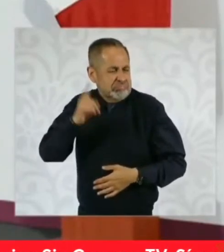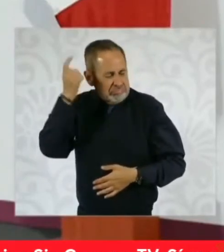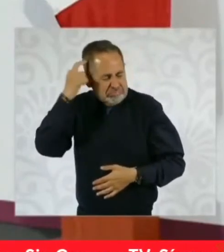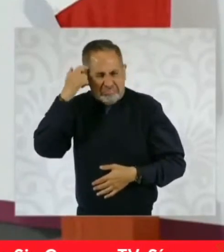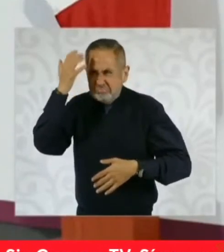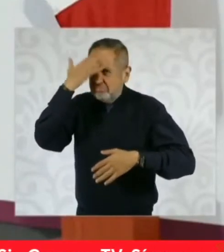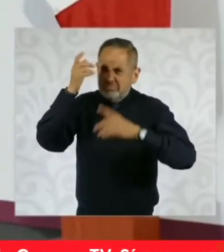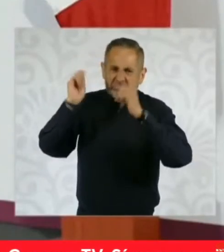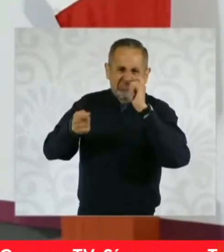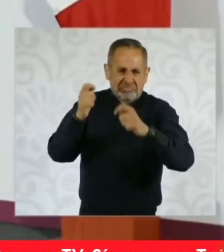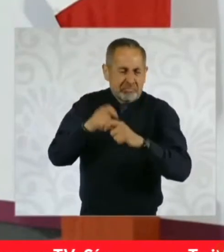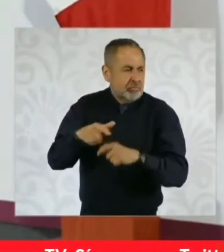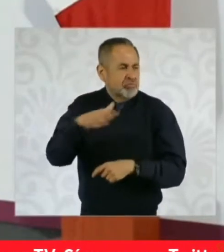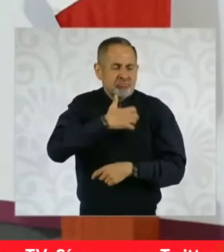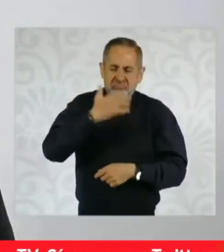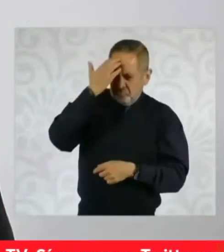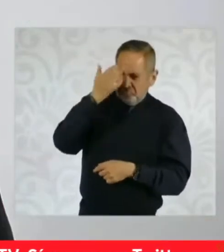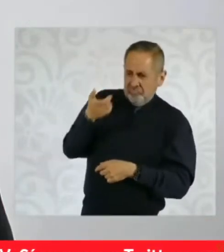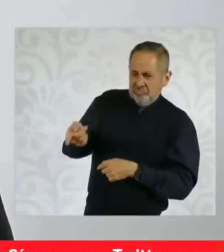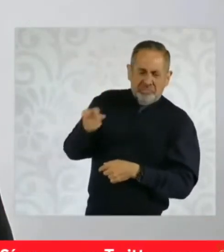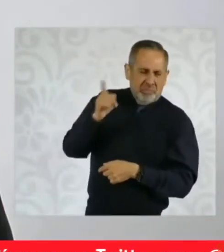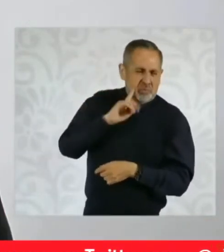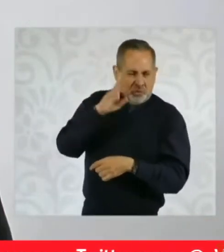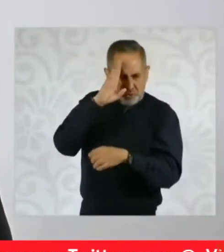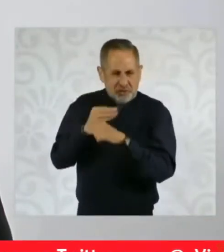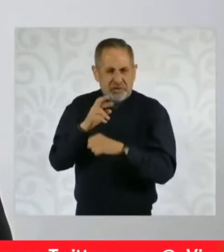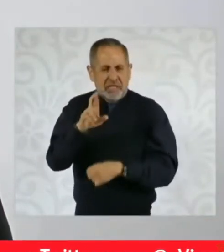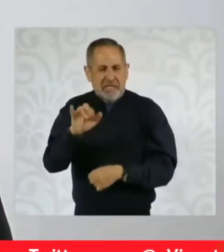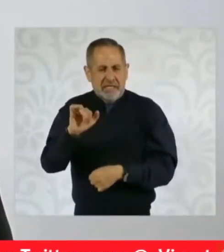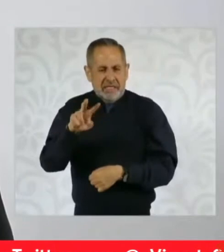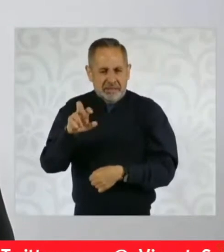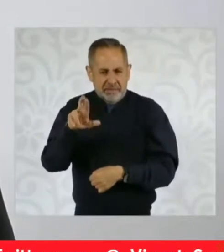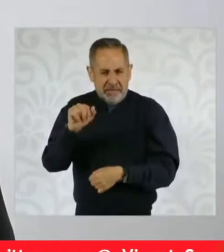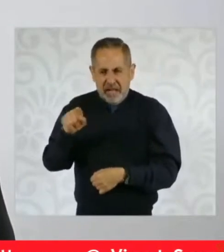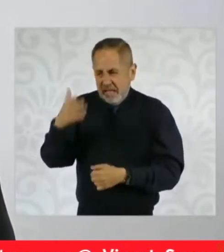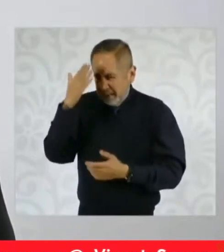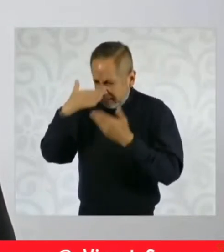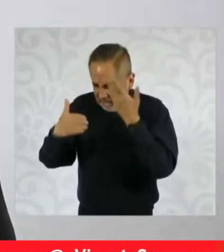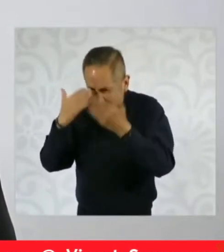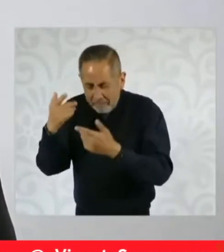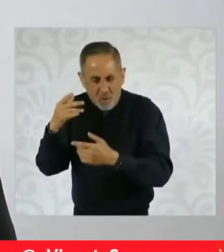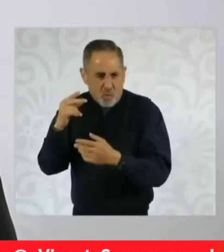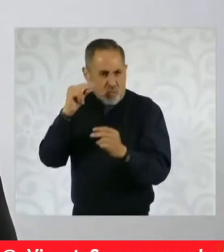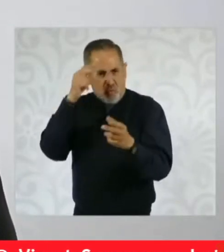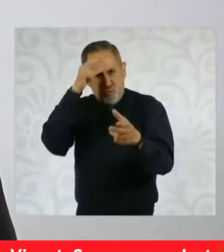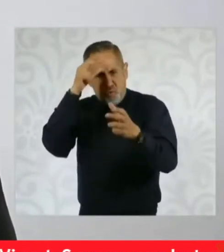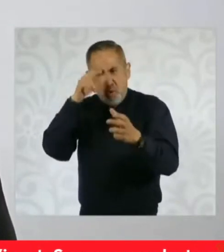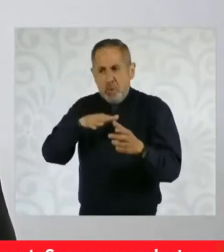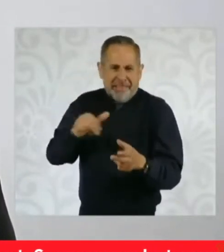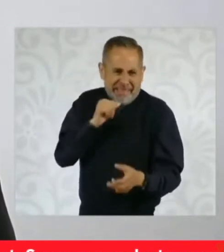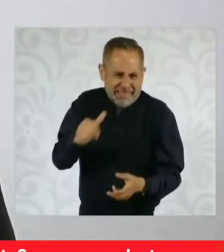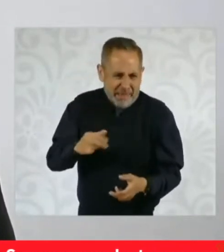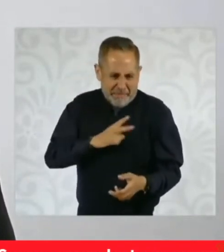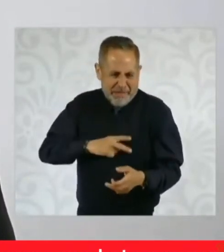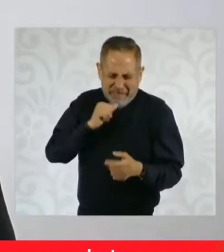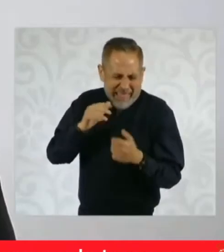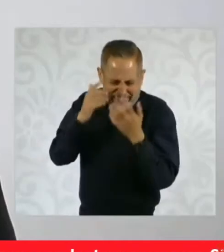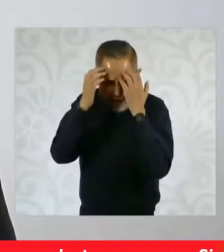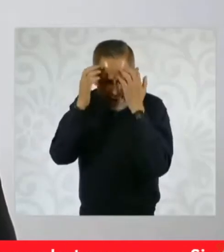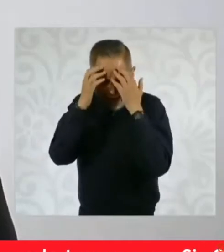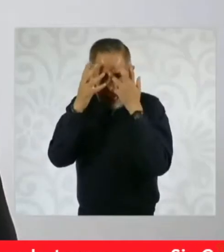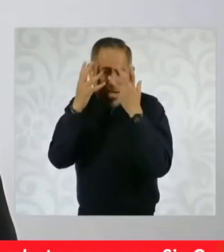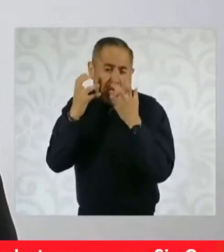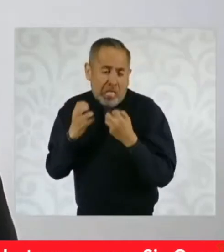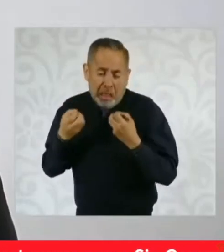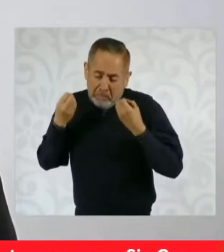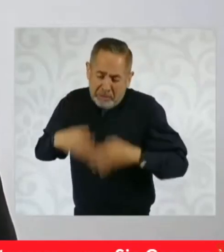quien conozco a la señorita Rivera ha de convenir que el saber ni mata ni envenena, que ni el estudio marchita la juventud de la